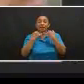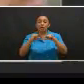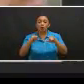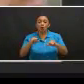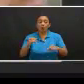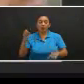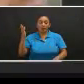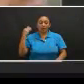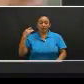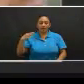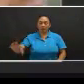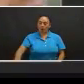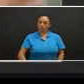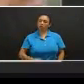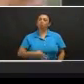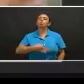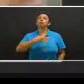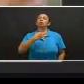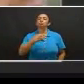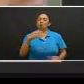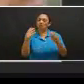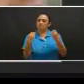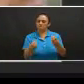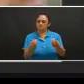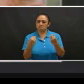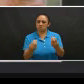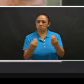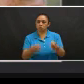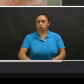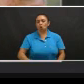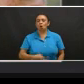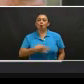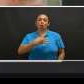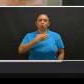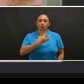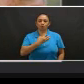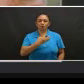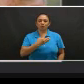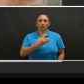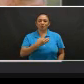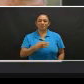era un orgulloso. Mucho orgullo, pues, es que no me sale esa palabra.